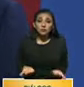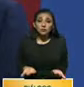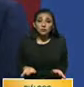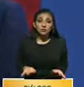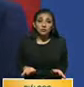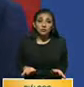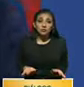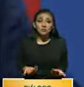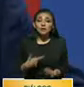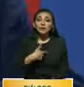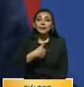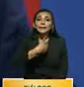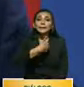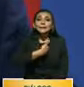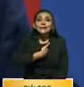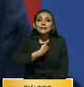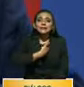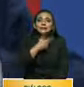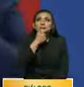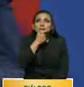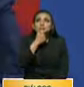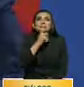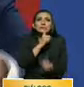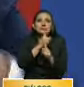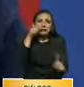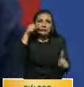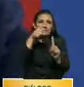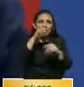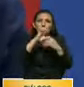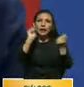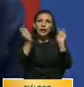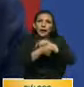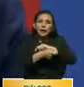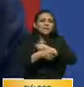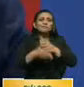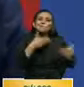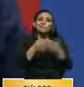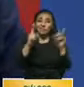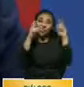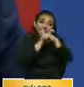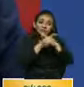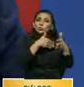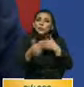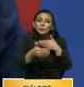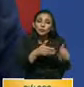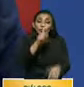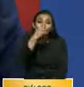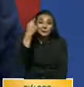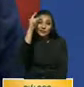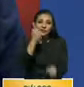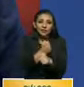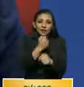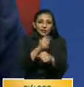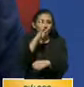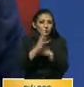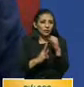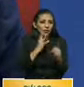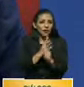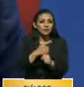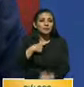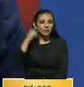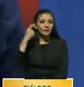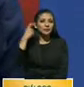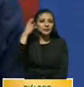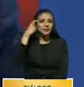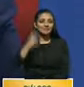cuando asumimos el desafío de transformar el Ecuador para generar 1 millón de empleos en 4 años